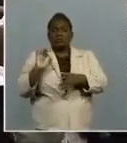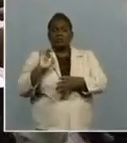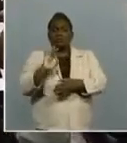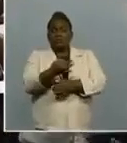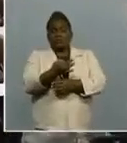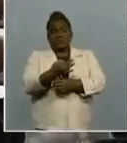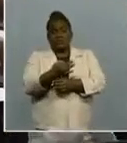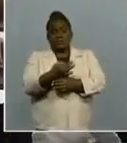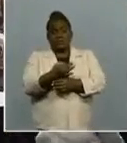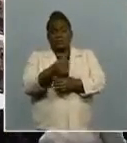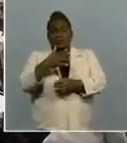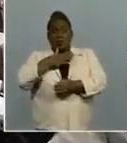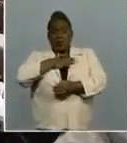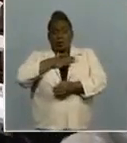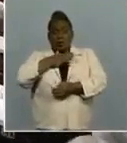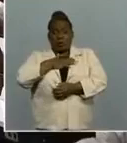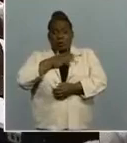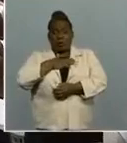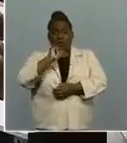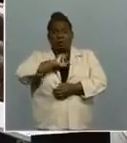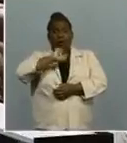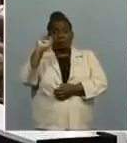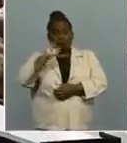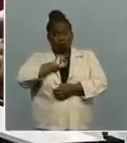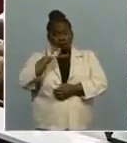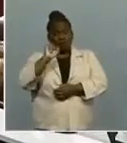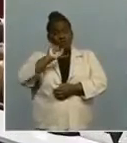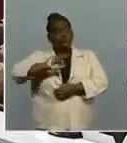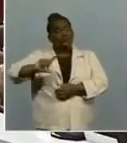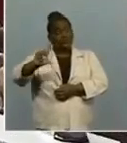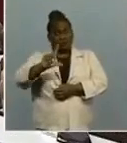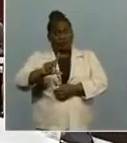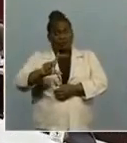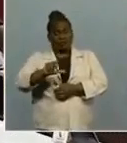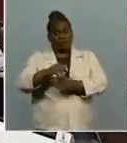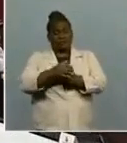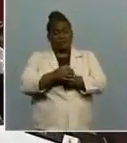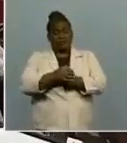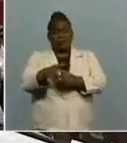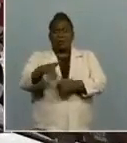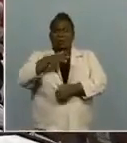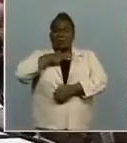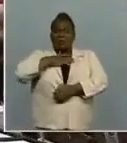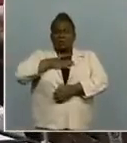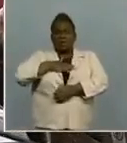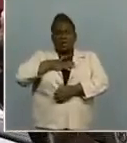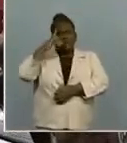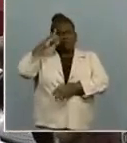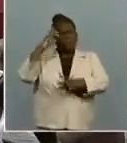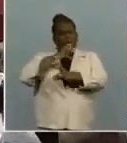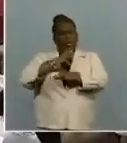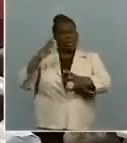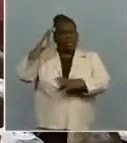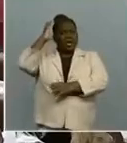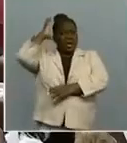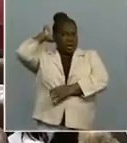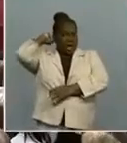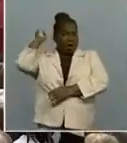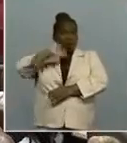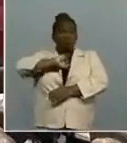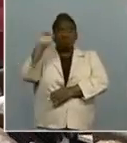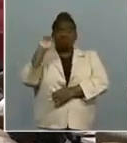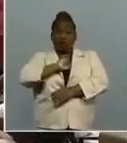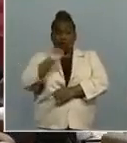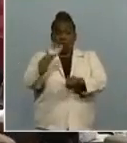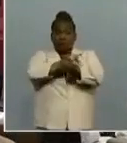sido posible de nuestras conquistas sociales con paciencia e inteligencia raúl logró la liberación de